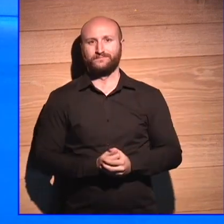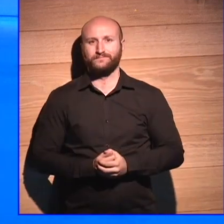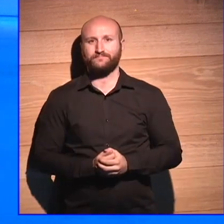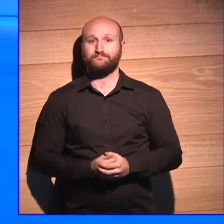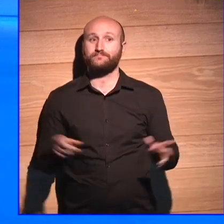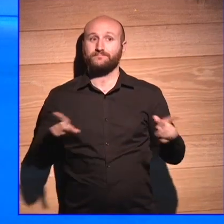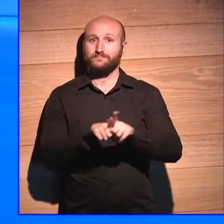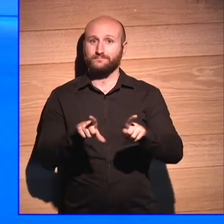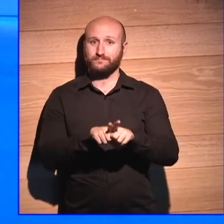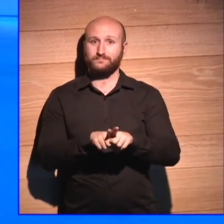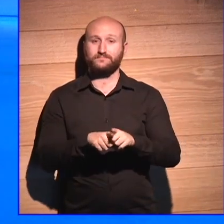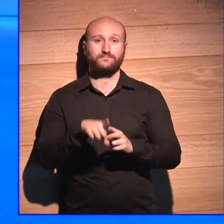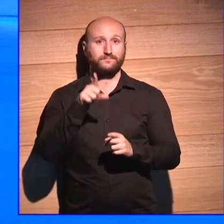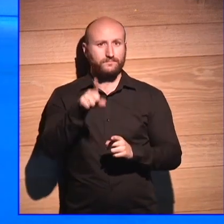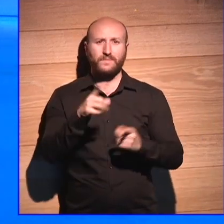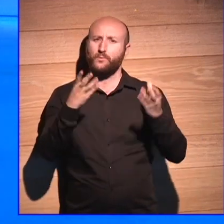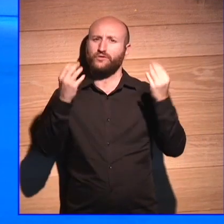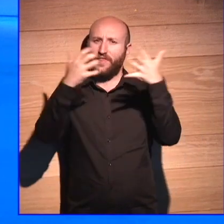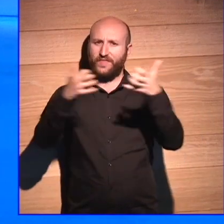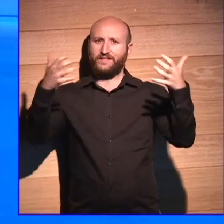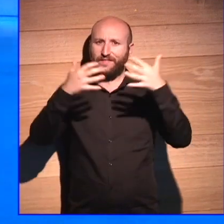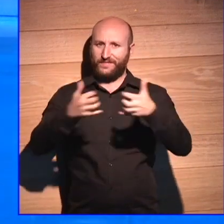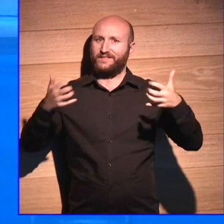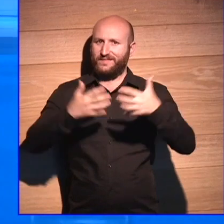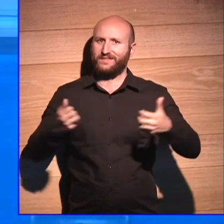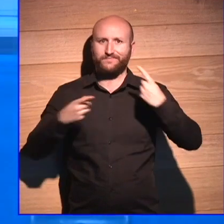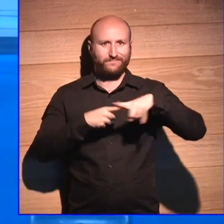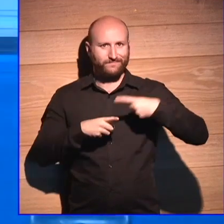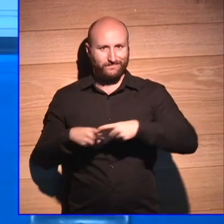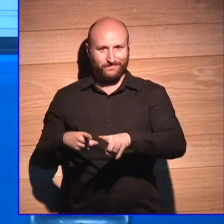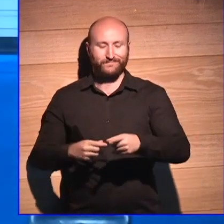varias, digamos, citas, y